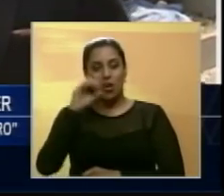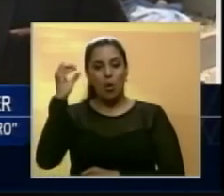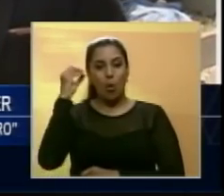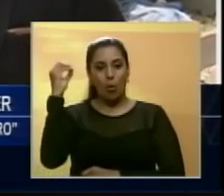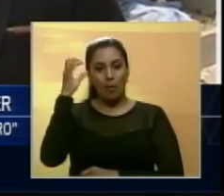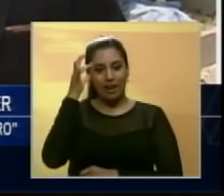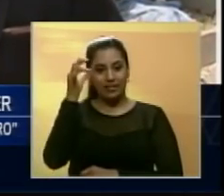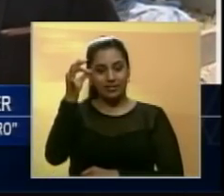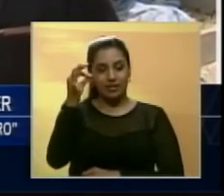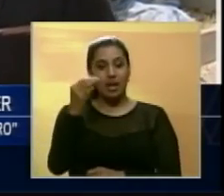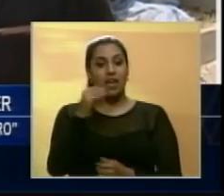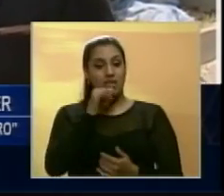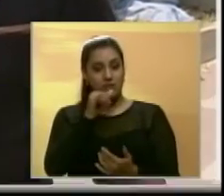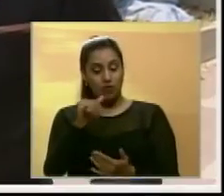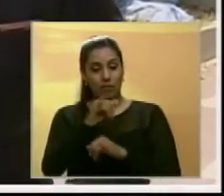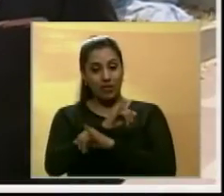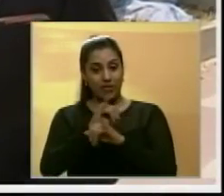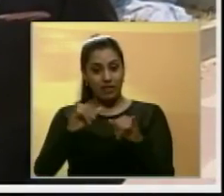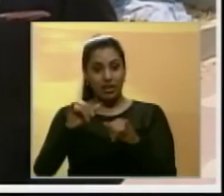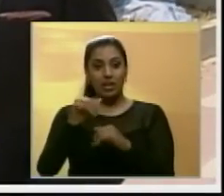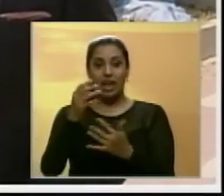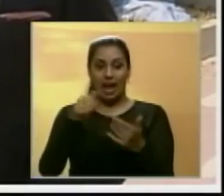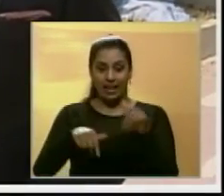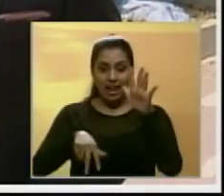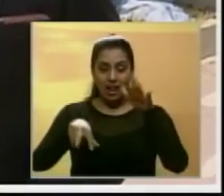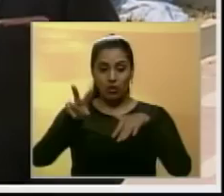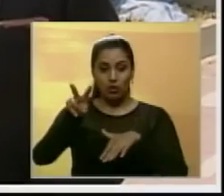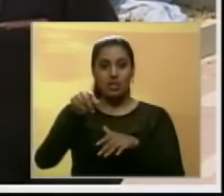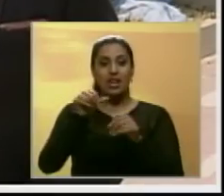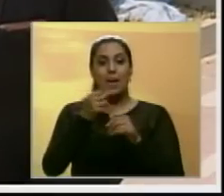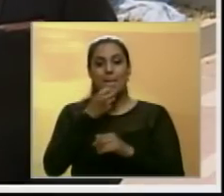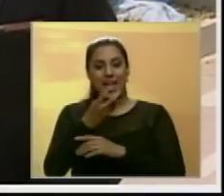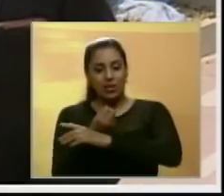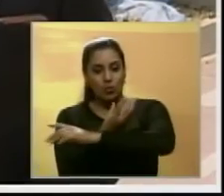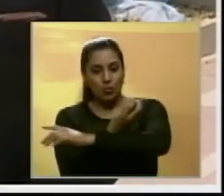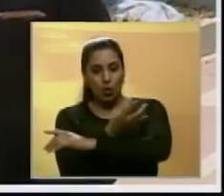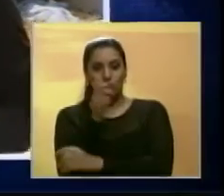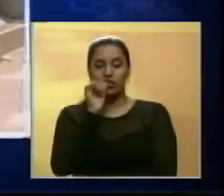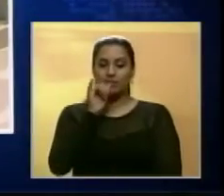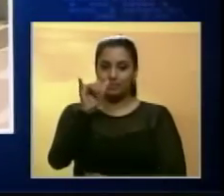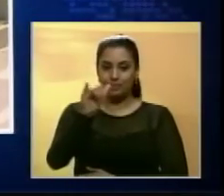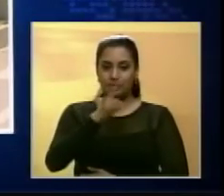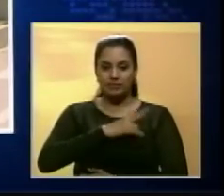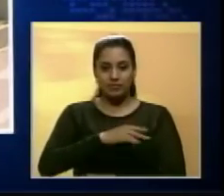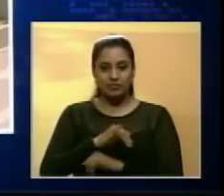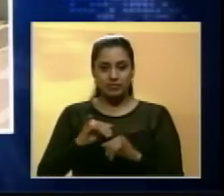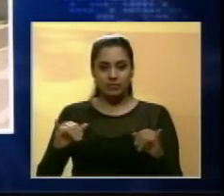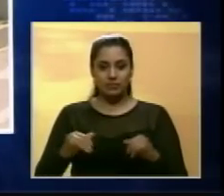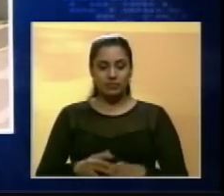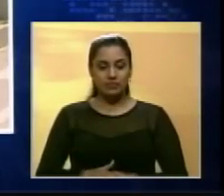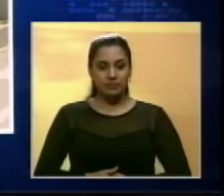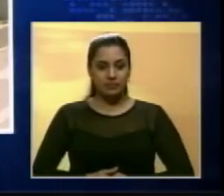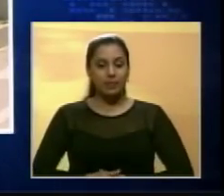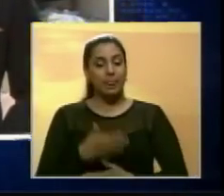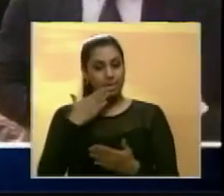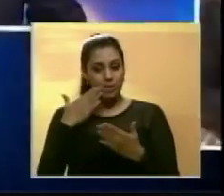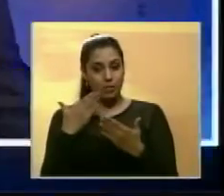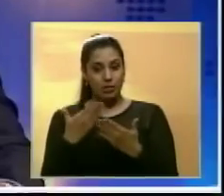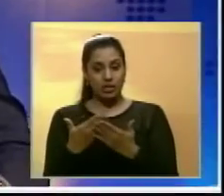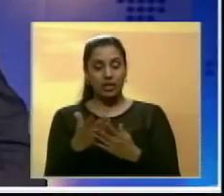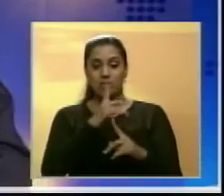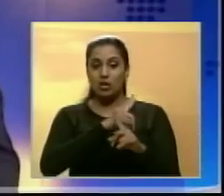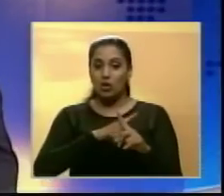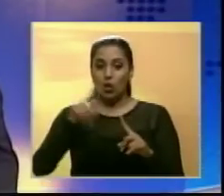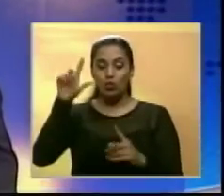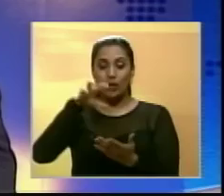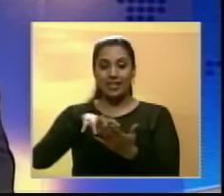Ocumare del Tuy. Es la información que tenemos a esta hora desde el mediodía. Desde Bellomonte, Euclides Sotillo, Noticiero Venevisión. Muchísimas gracias,